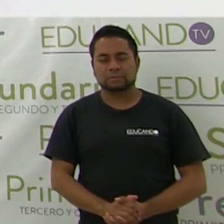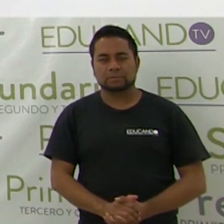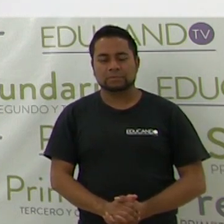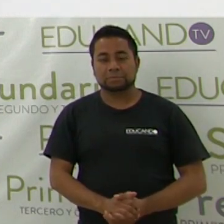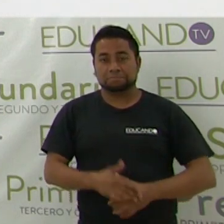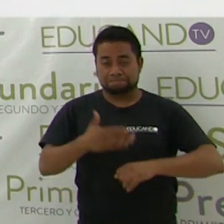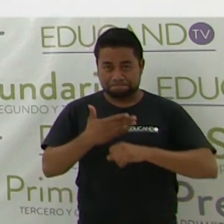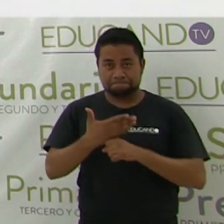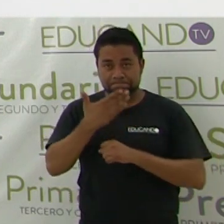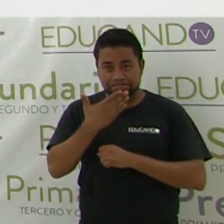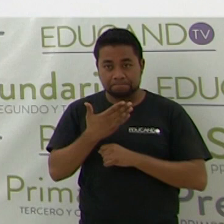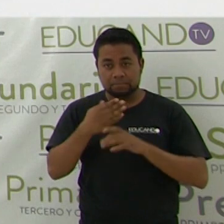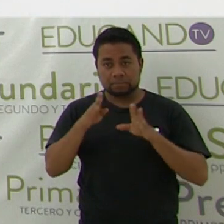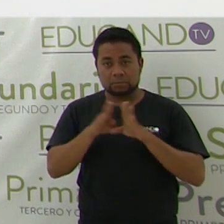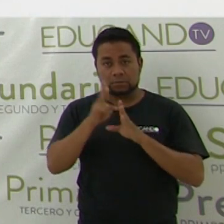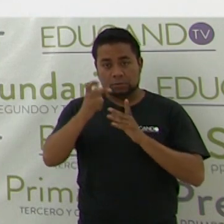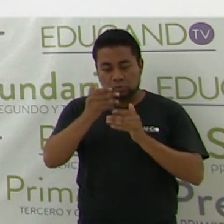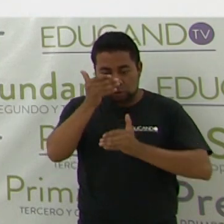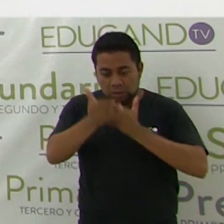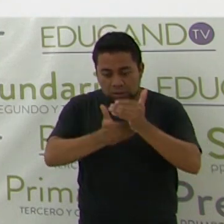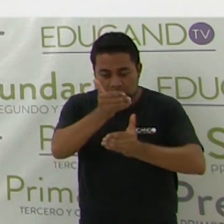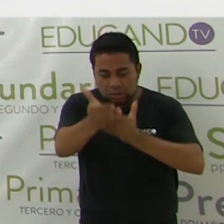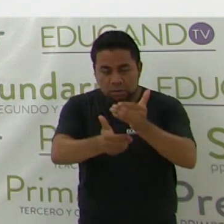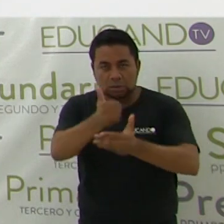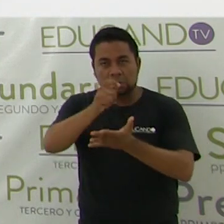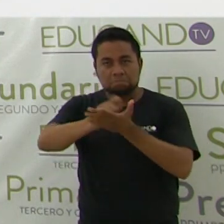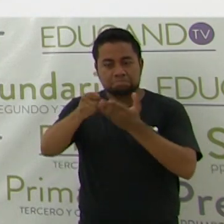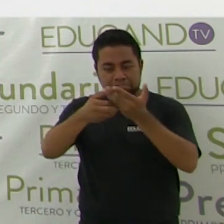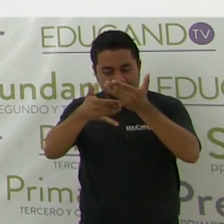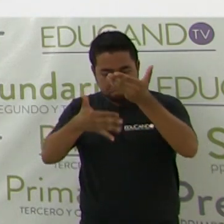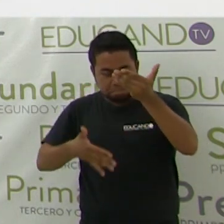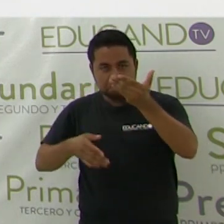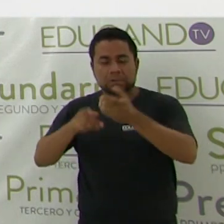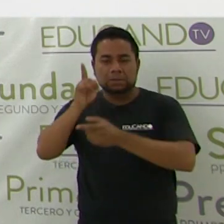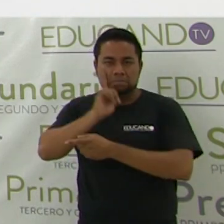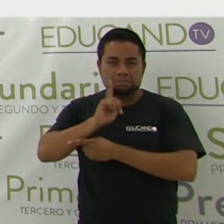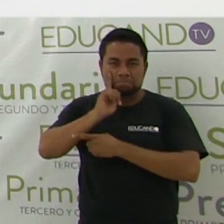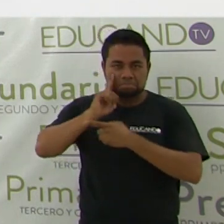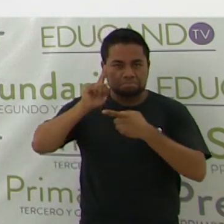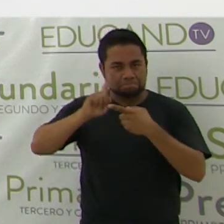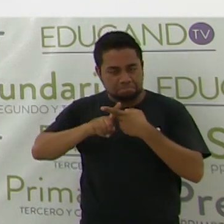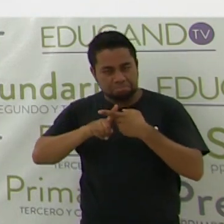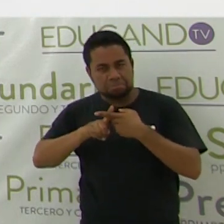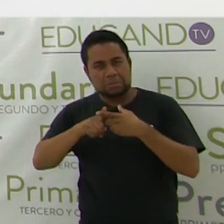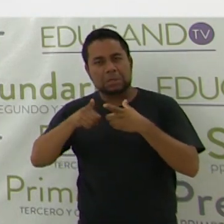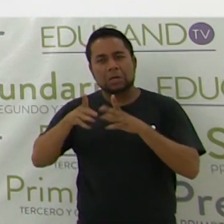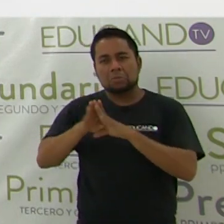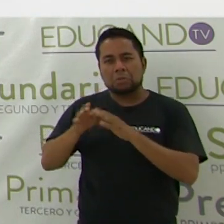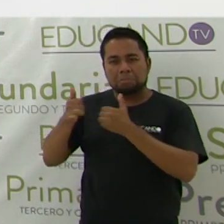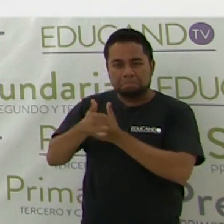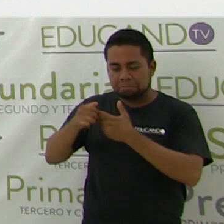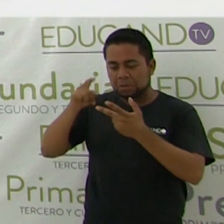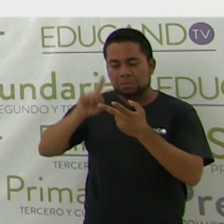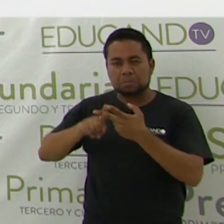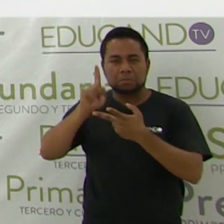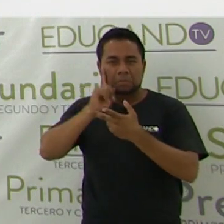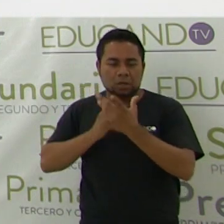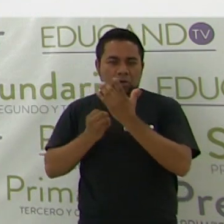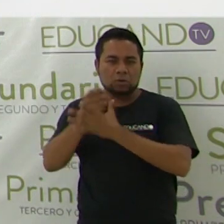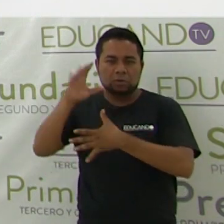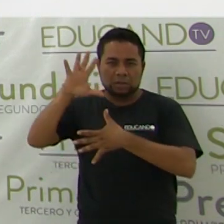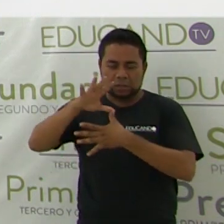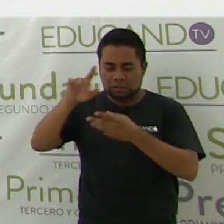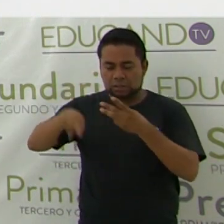Muy bien, pues este fue mi desarrollo. La mujer enclaustrada, la mujer en la música en el Nuevo Continente, la mujer en la música mexicana